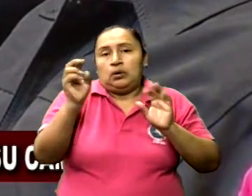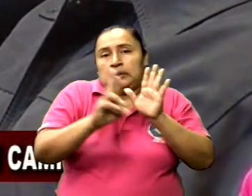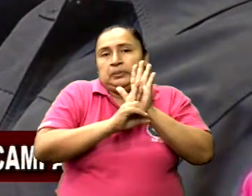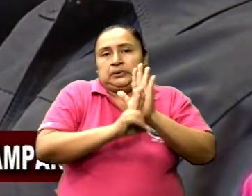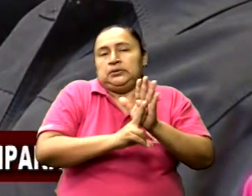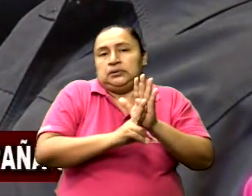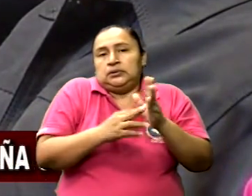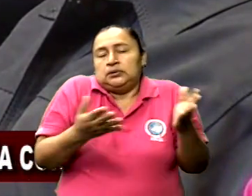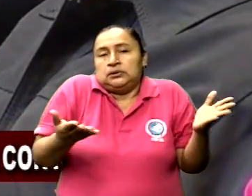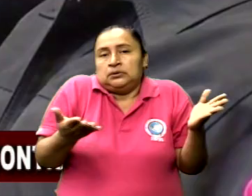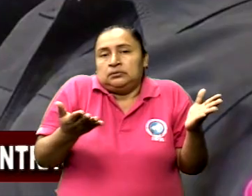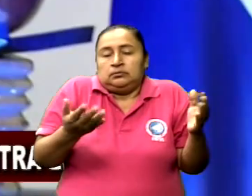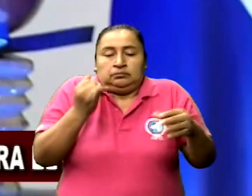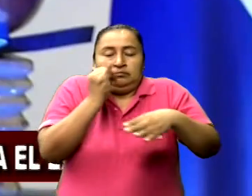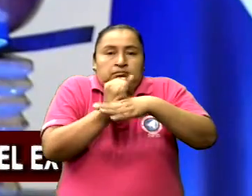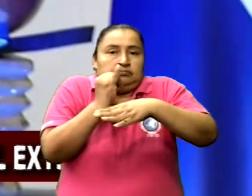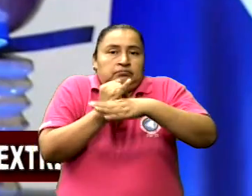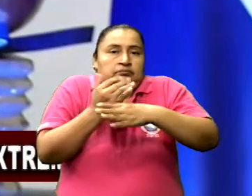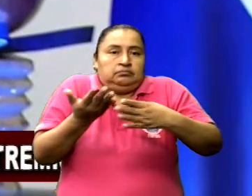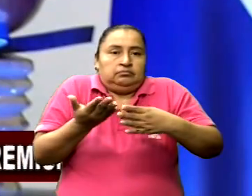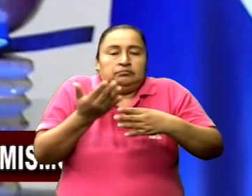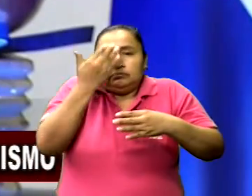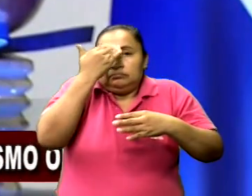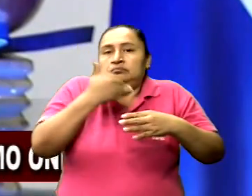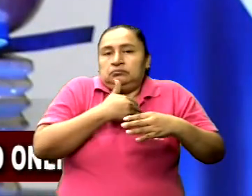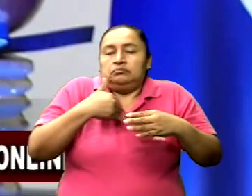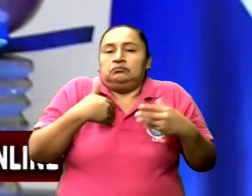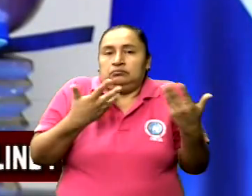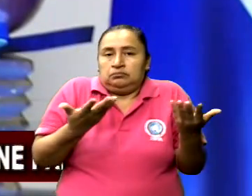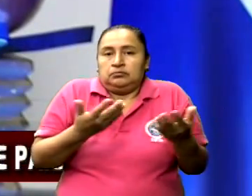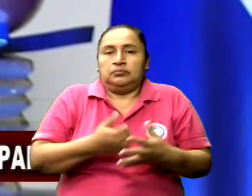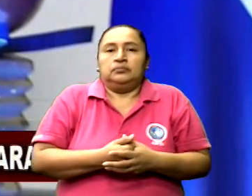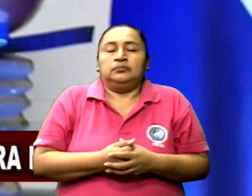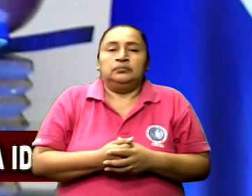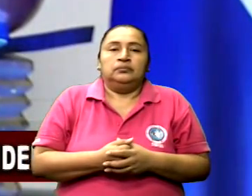de la Iglesia Católica,